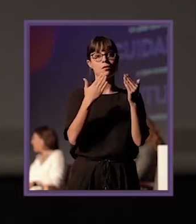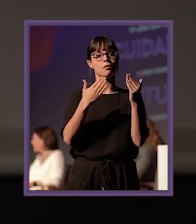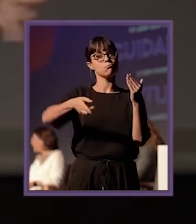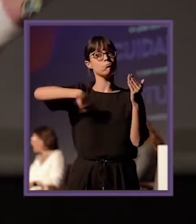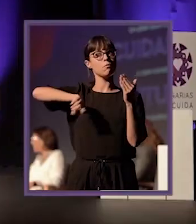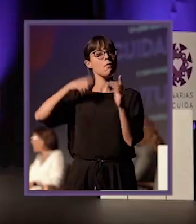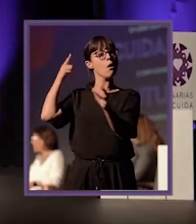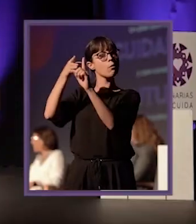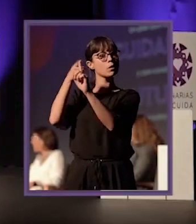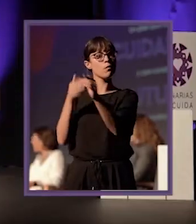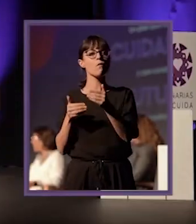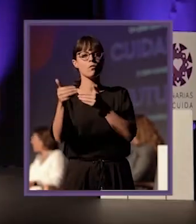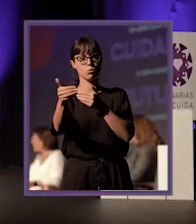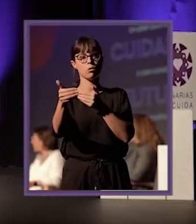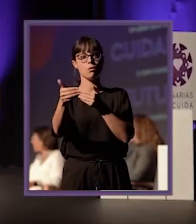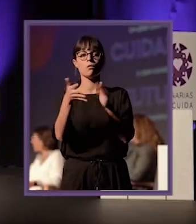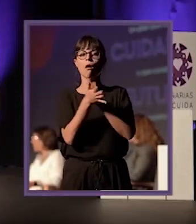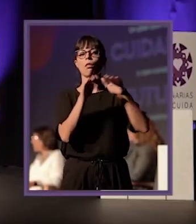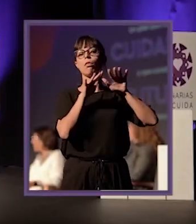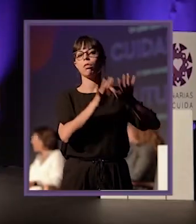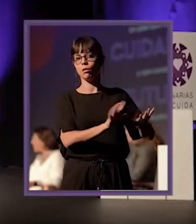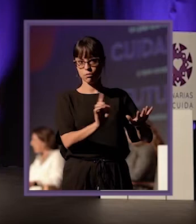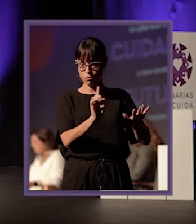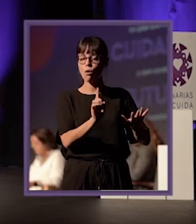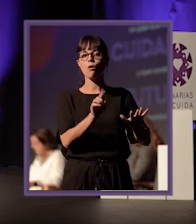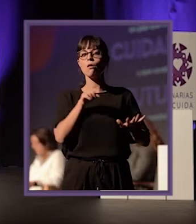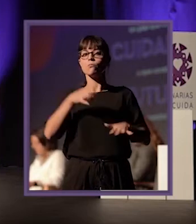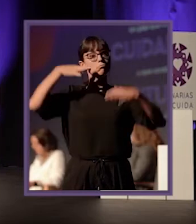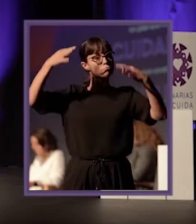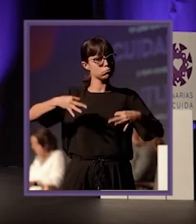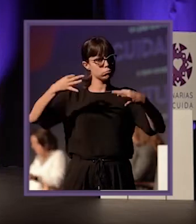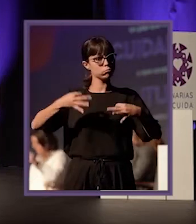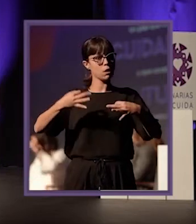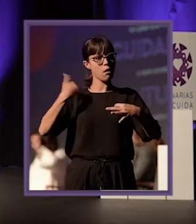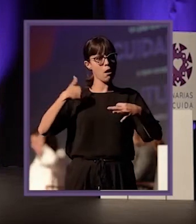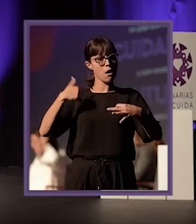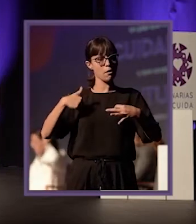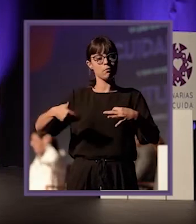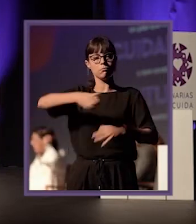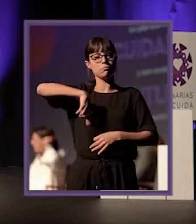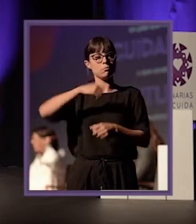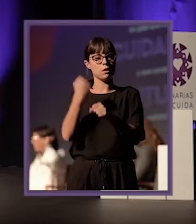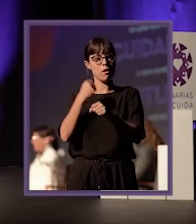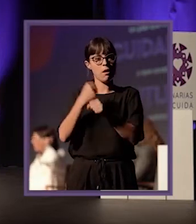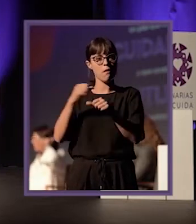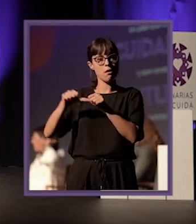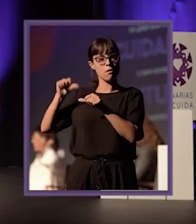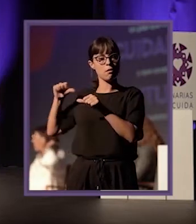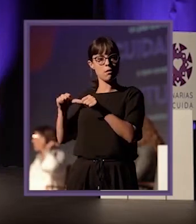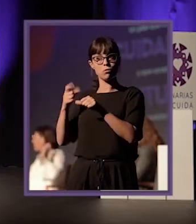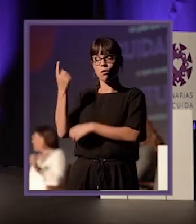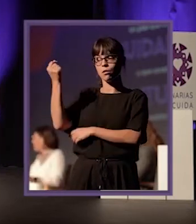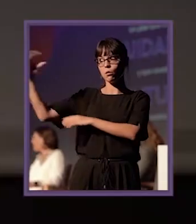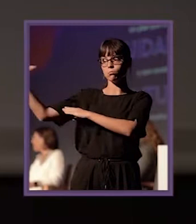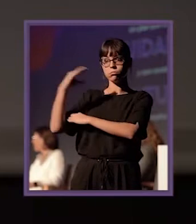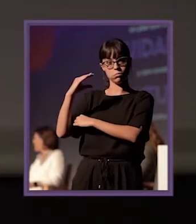esto y se queda ahí como papel mojado, sino que es una realidad que ya empezamos a trabajar estas líneas de trabajo, que el dinero ya está aquí,